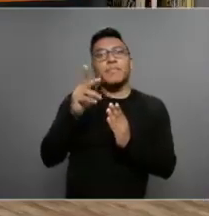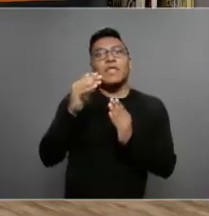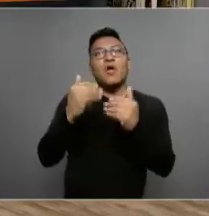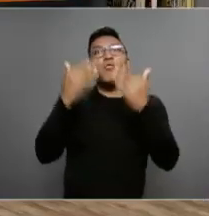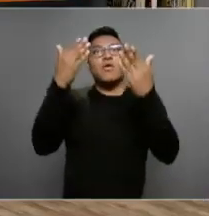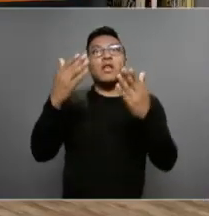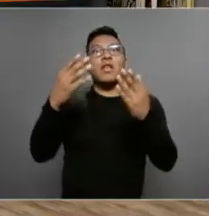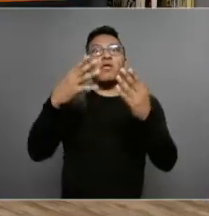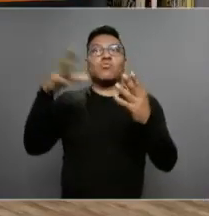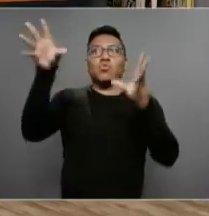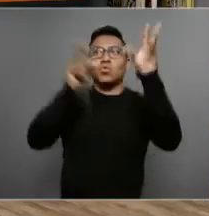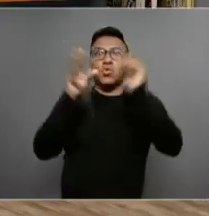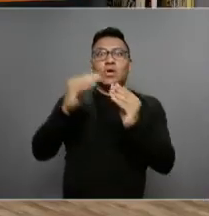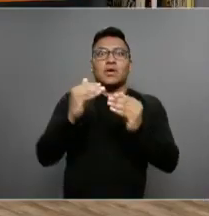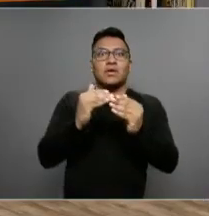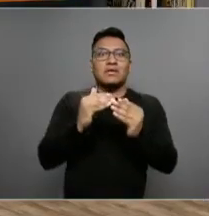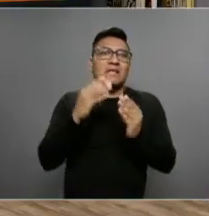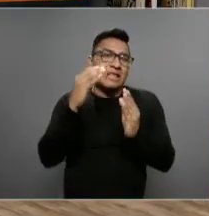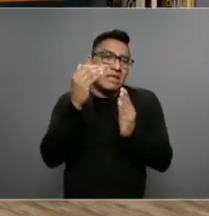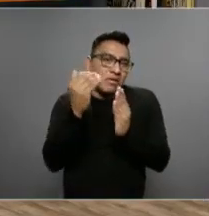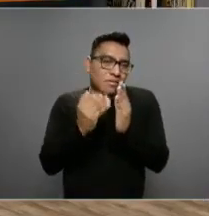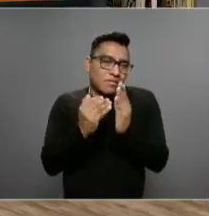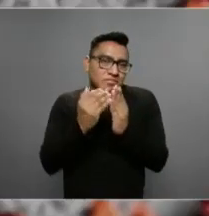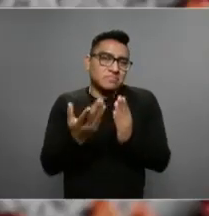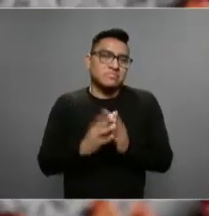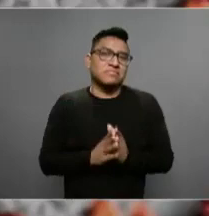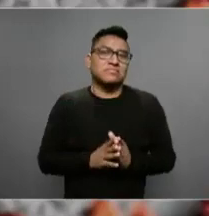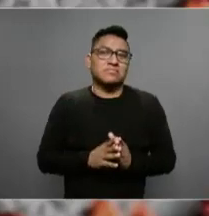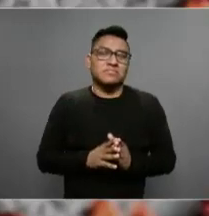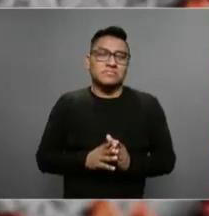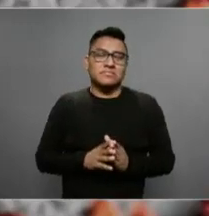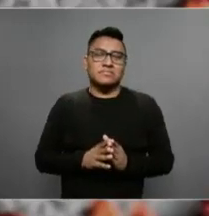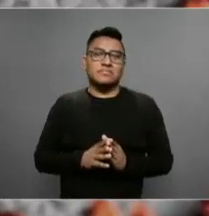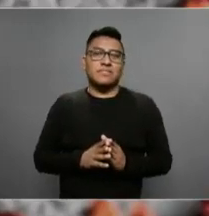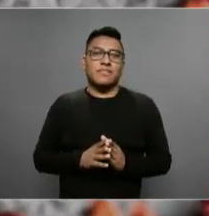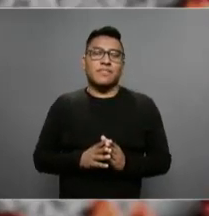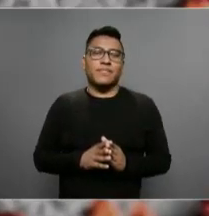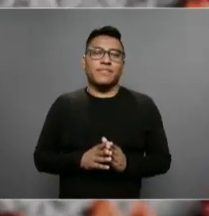importada. 486 de los 717 casos fueron importados,